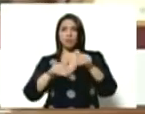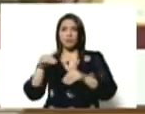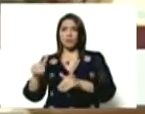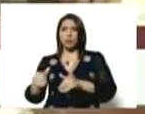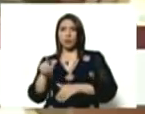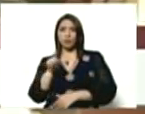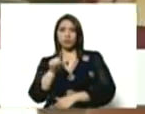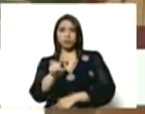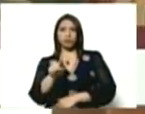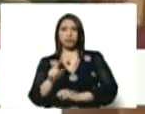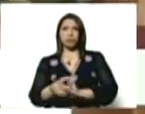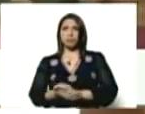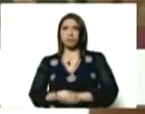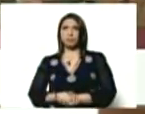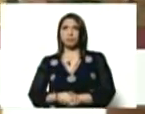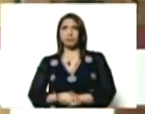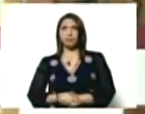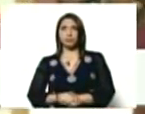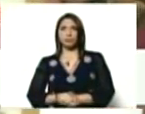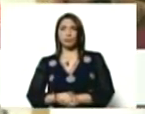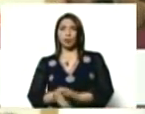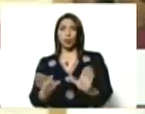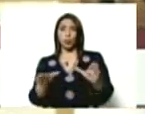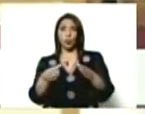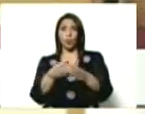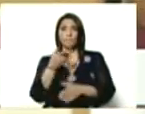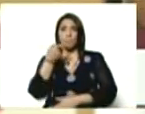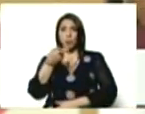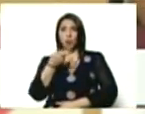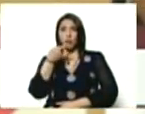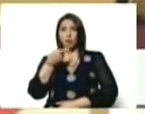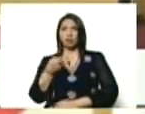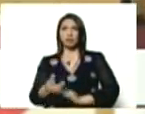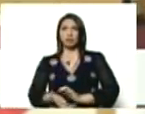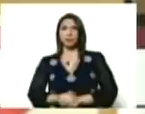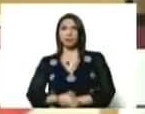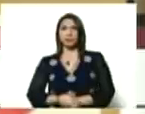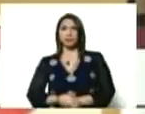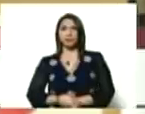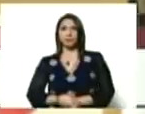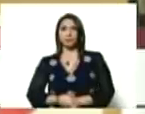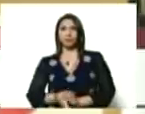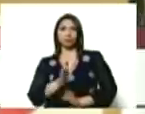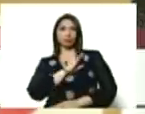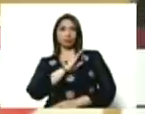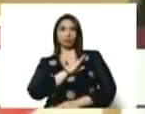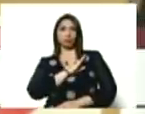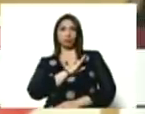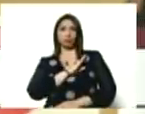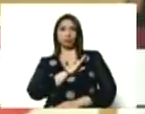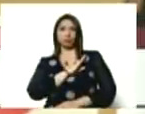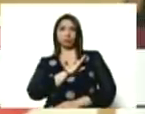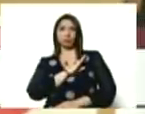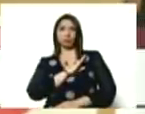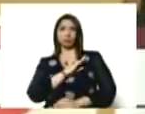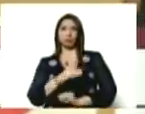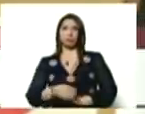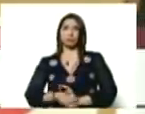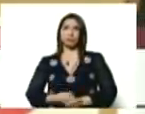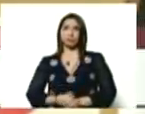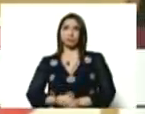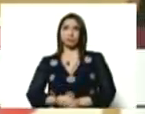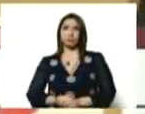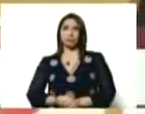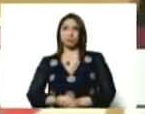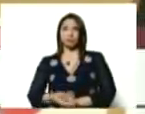en la pantalla la tarjeta de la organización con fines políticos de su preferencia. A